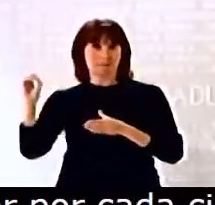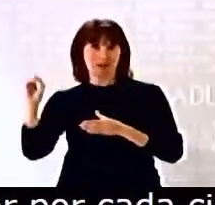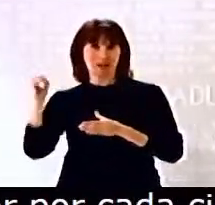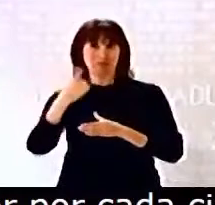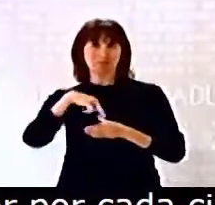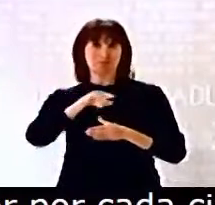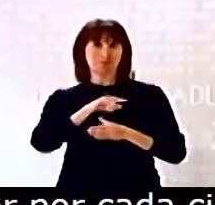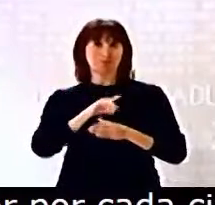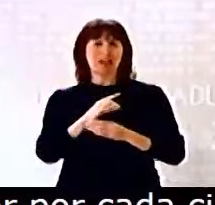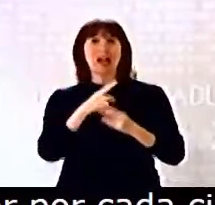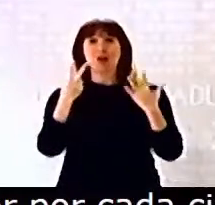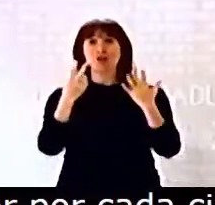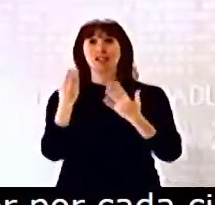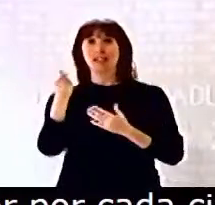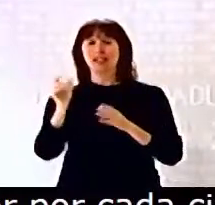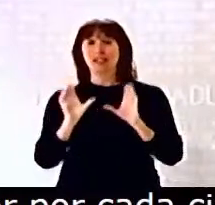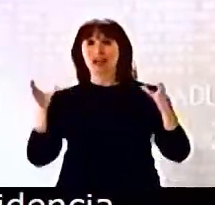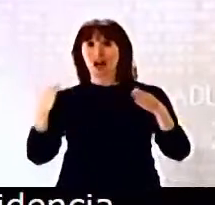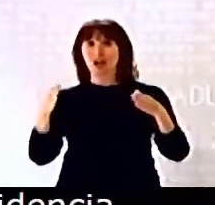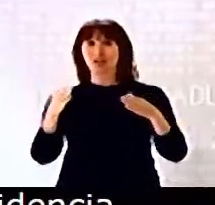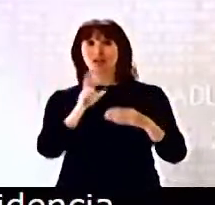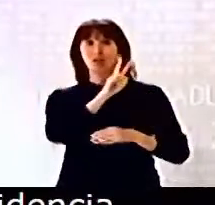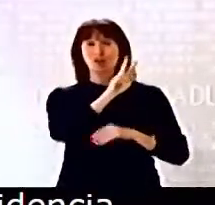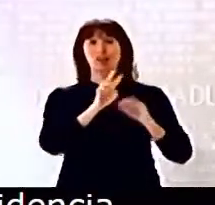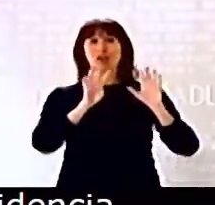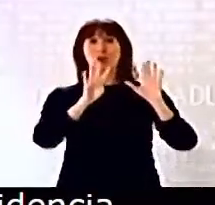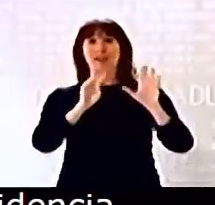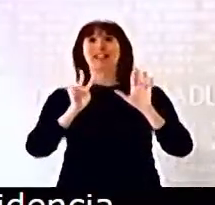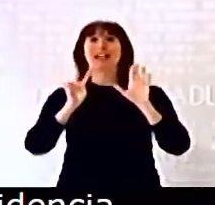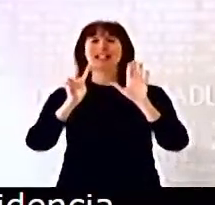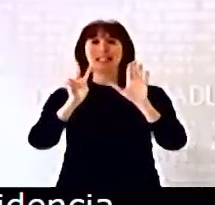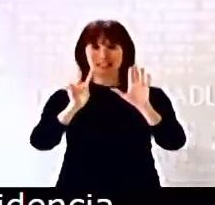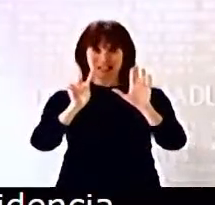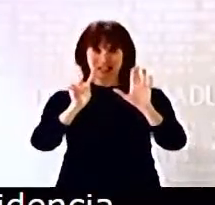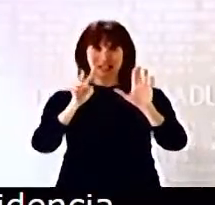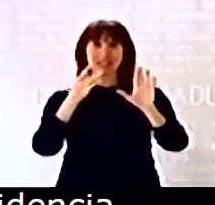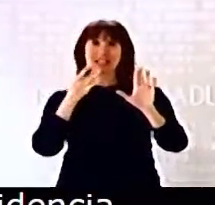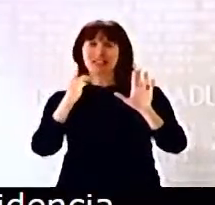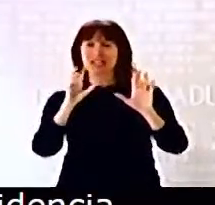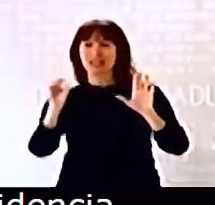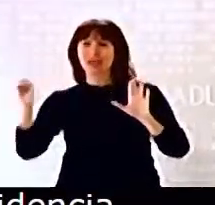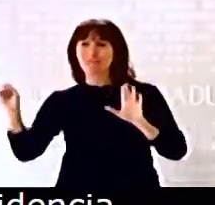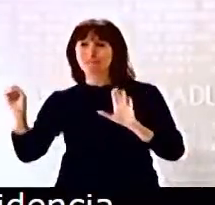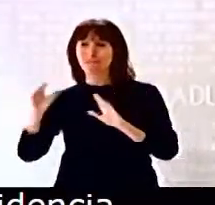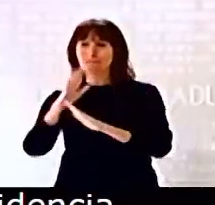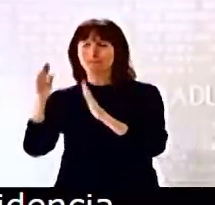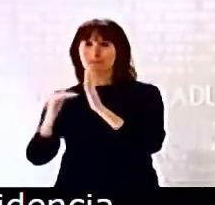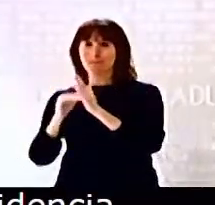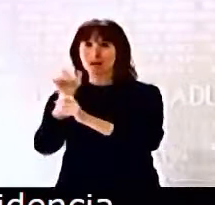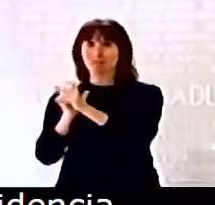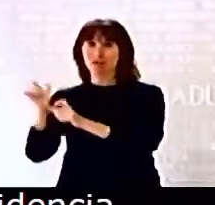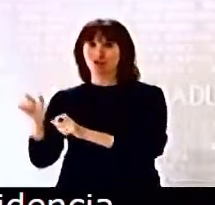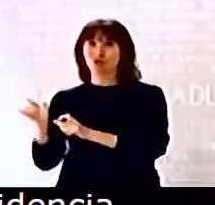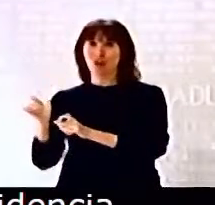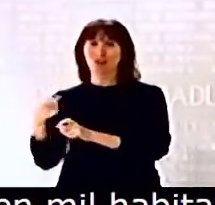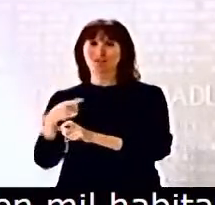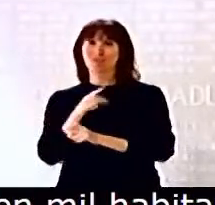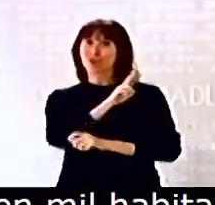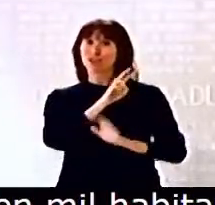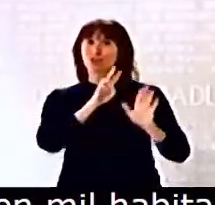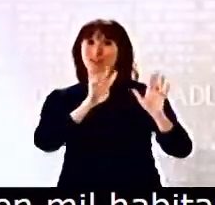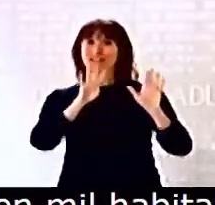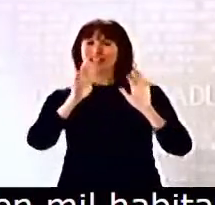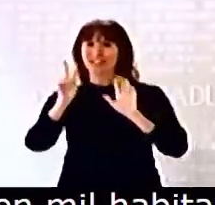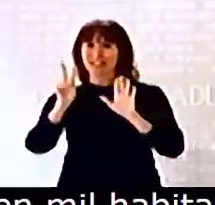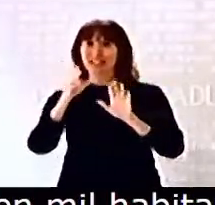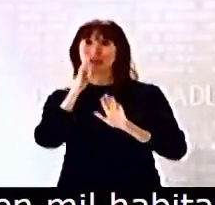incidencia acumulada a los 7 días es de 297 casos por cada 100.000 habitantes. Ya llevamos varios días que